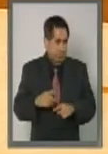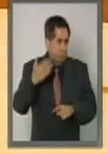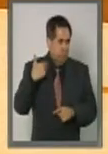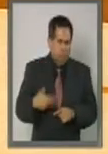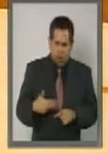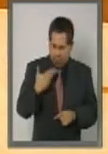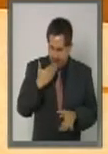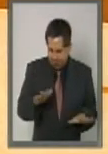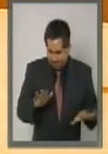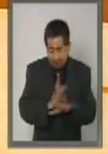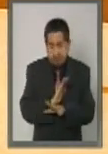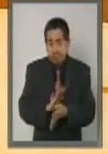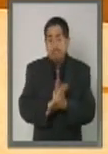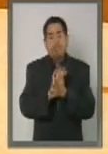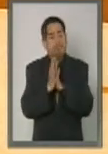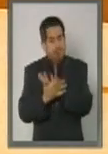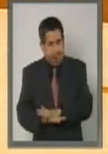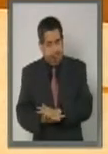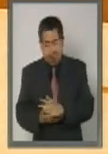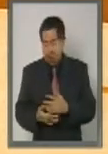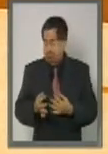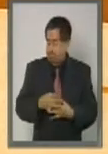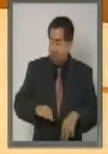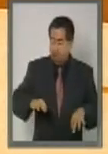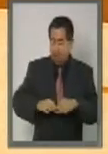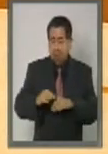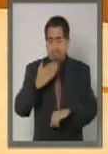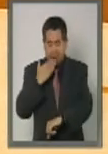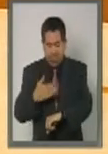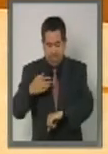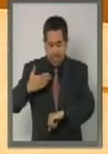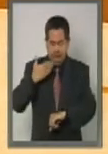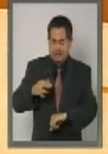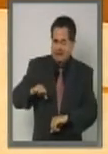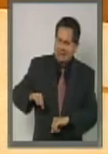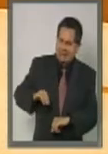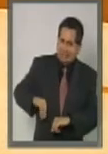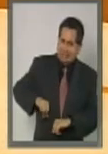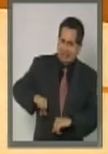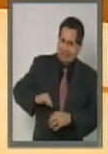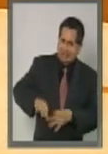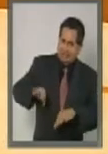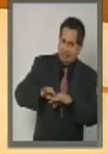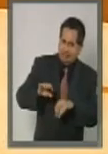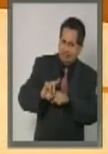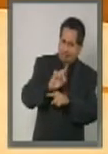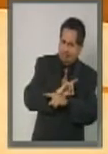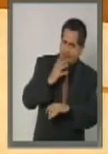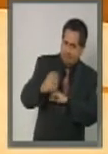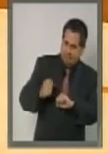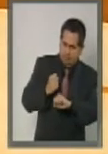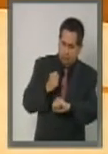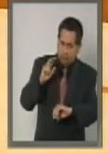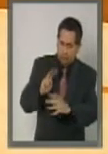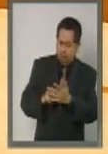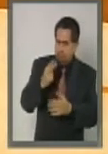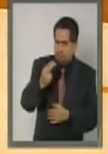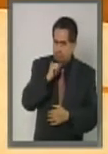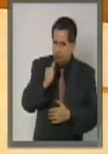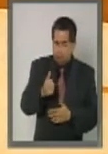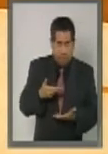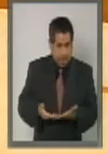más importantes, integrales y ambiciosas al documento que no se había modificado desde el año 2002. El objetivo